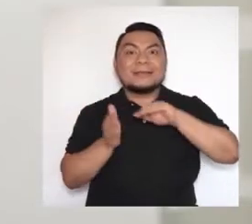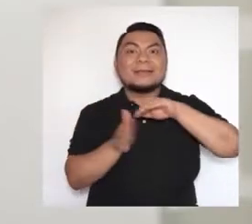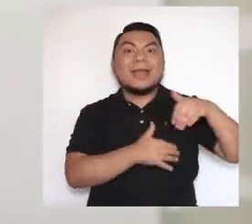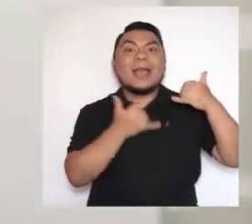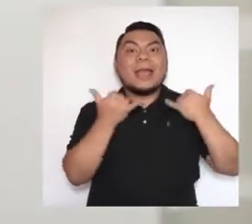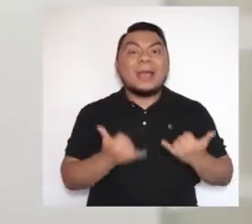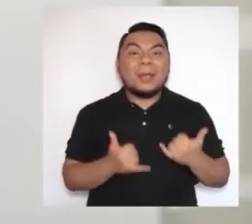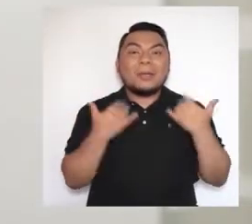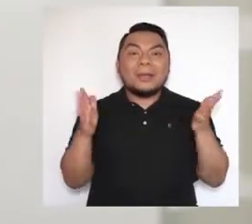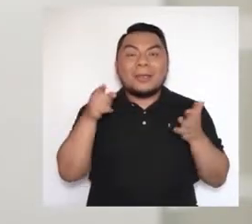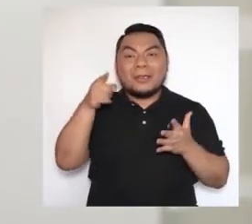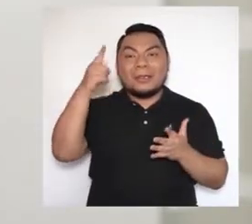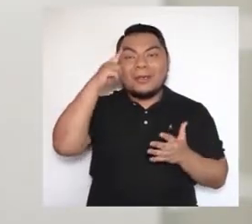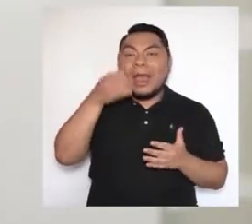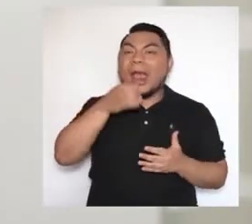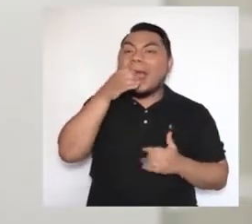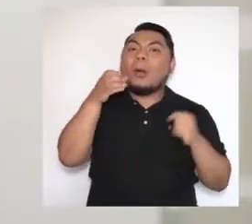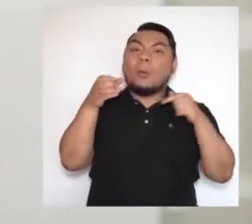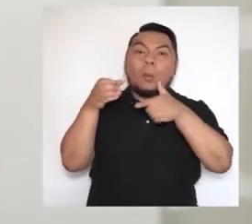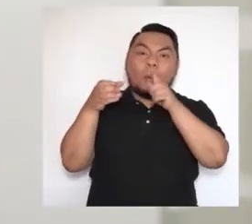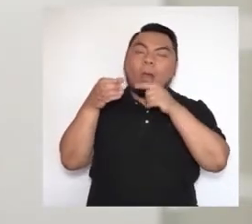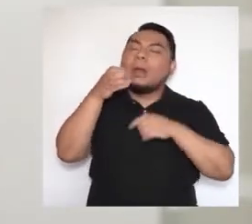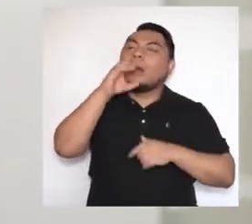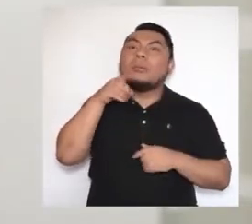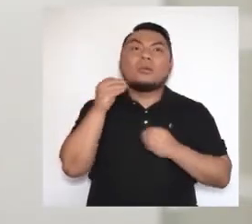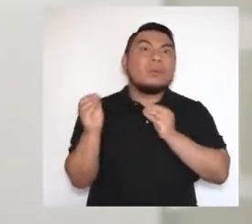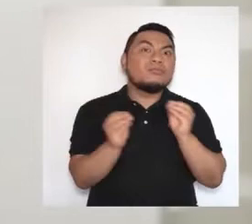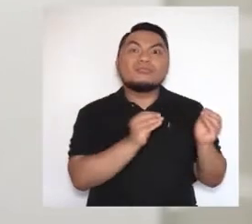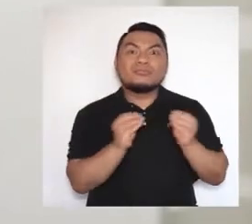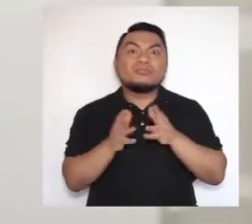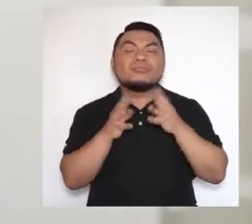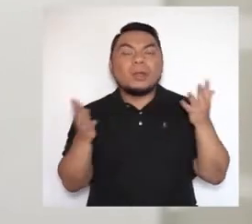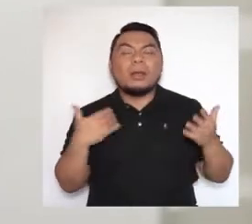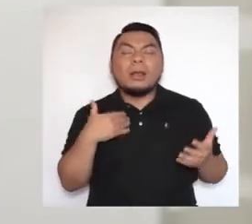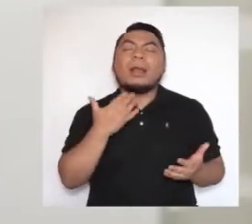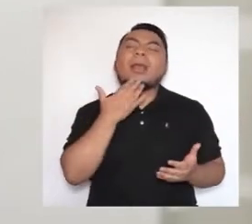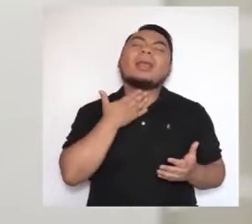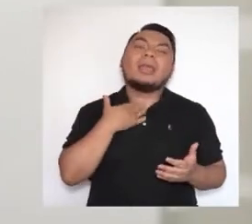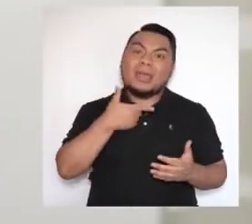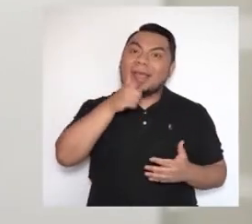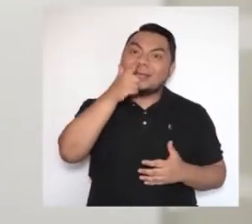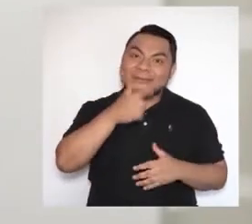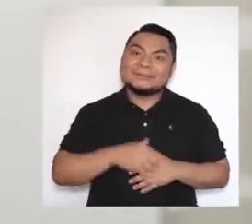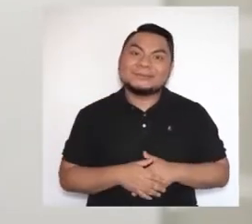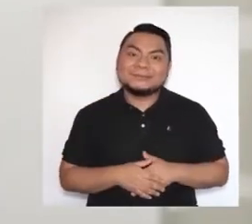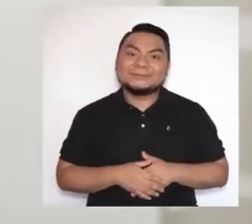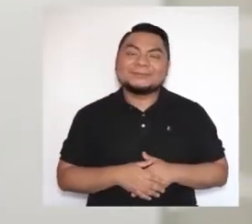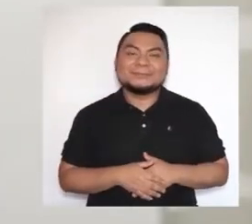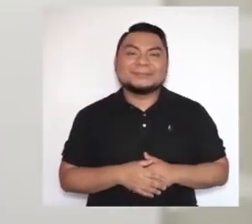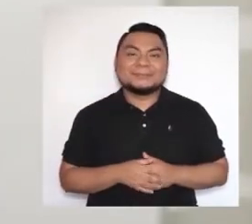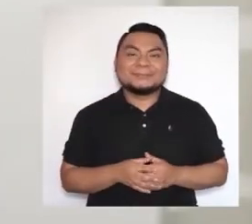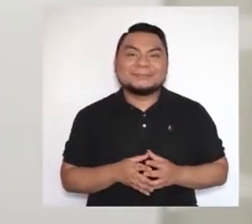Y ahora voy a tomar un poco de agua, porque tanto movimiento me ha dado mucha sed.